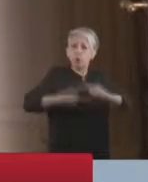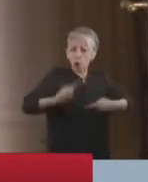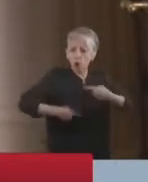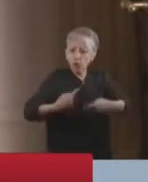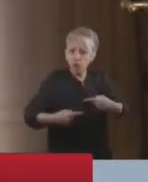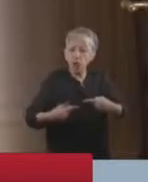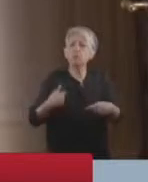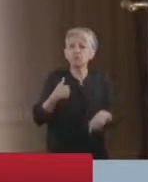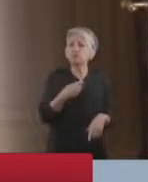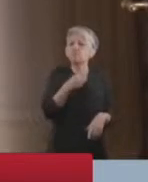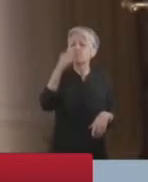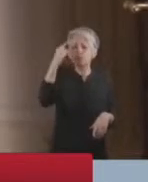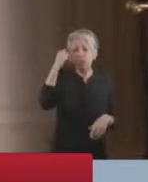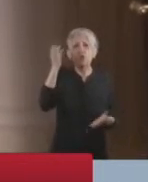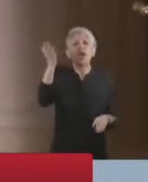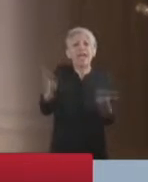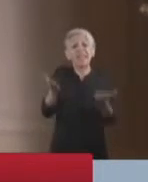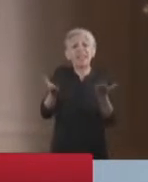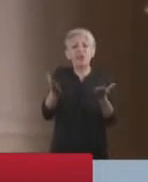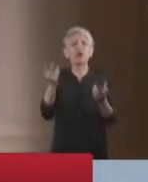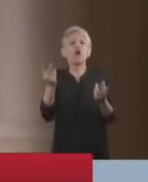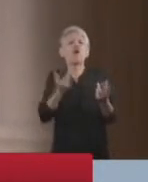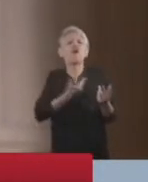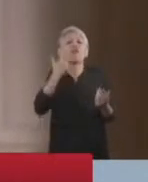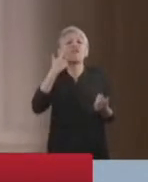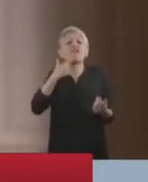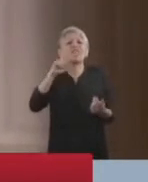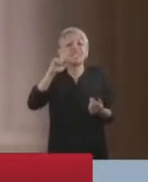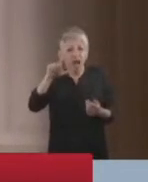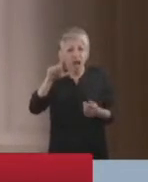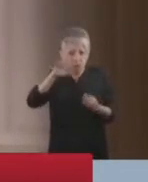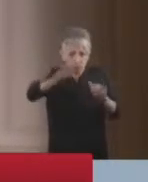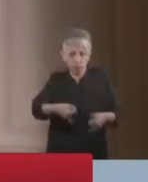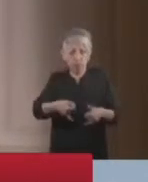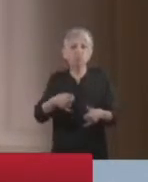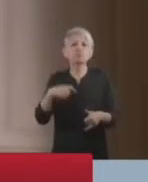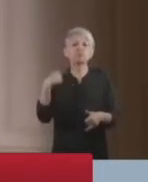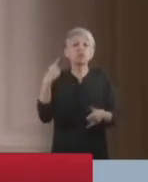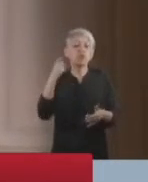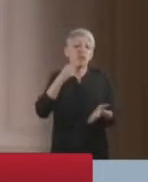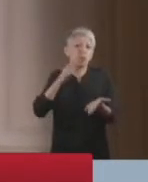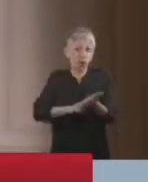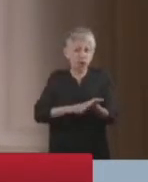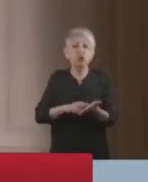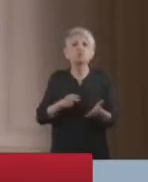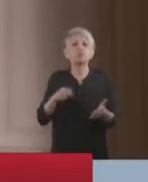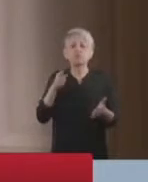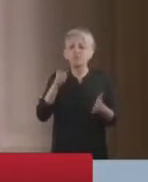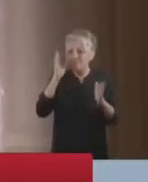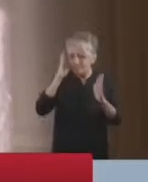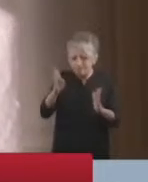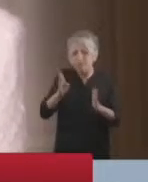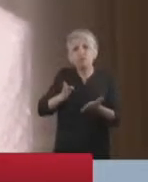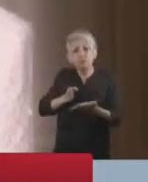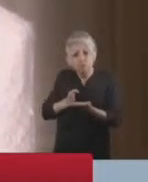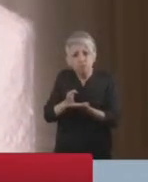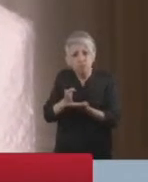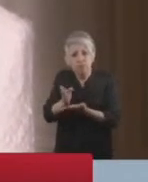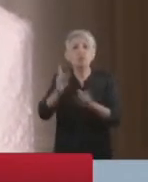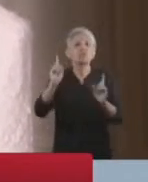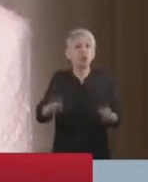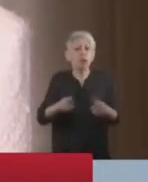tienen 200, y ahora no saben si van a poder disponer de la materia prima porque no hay dólares para traer el chocolate de Perú y de Ecuador. O